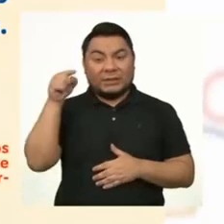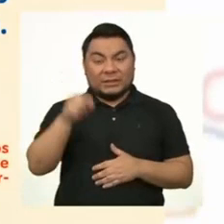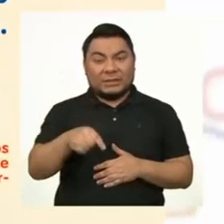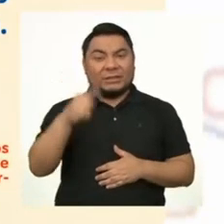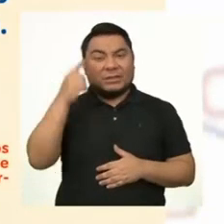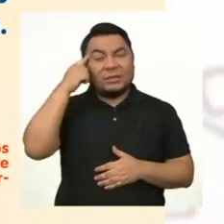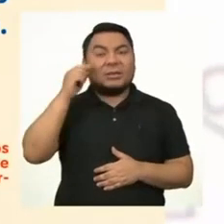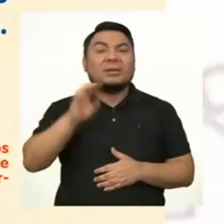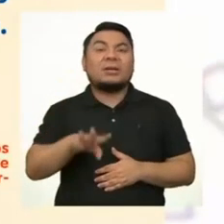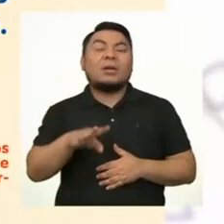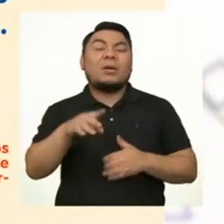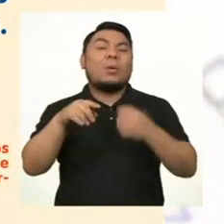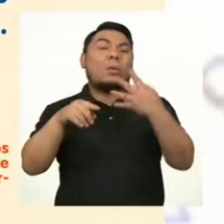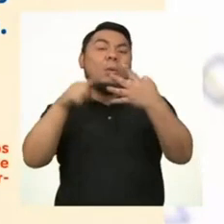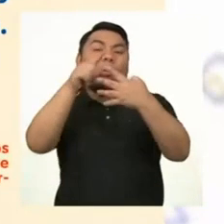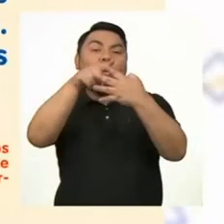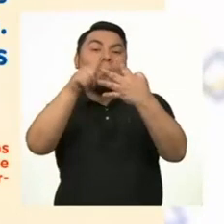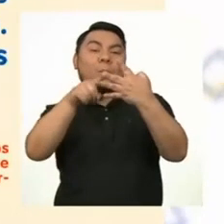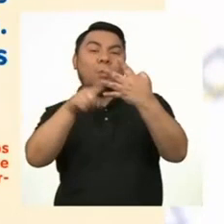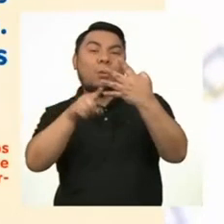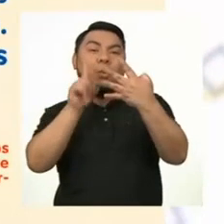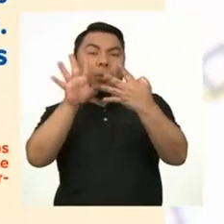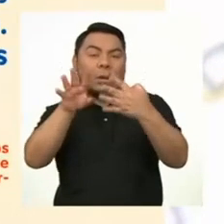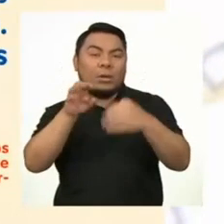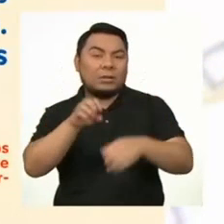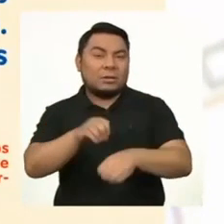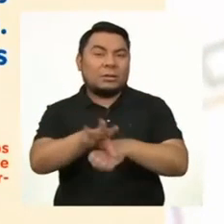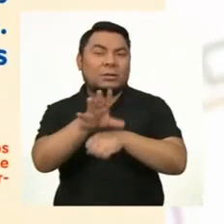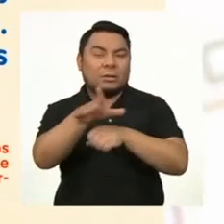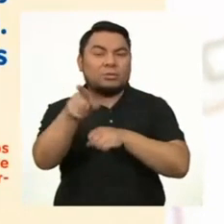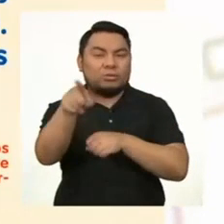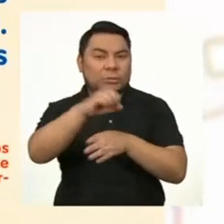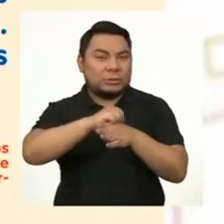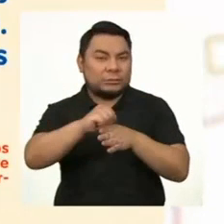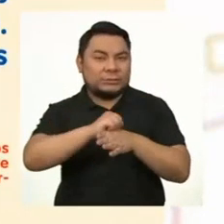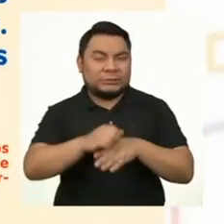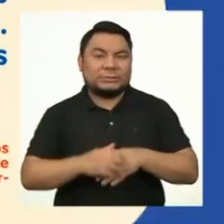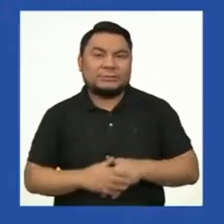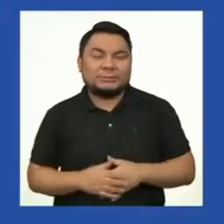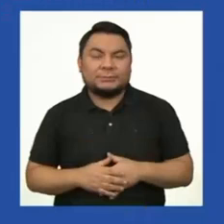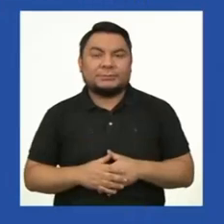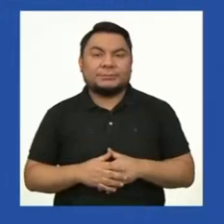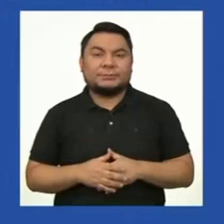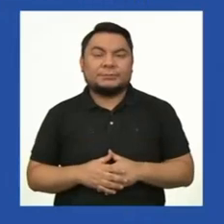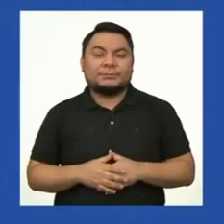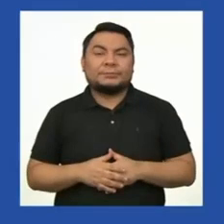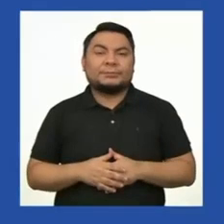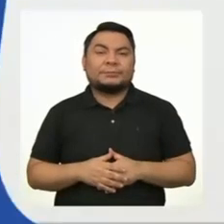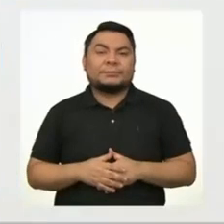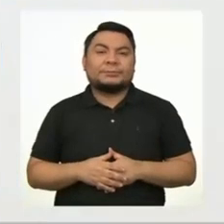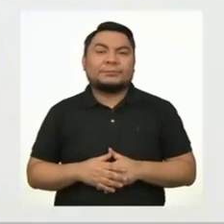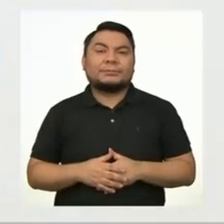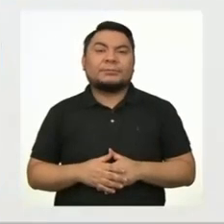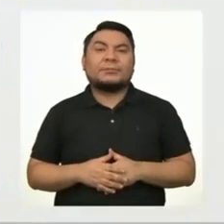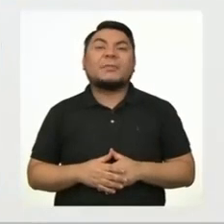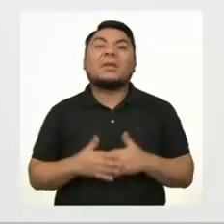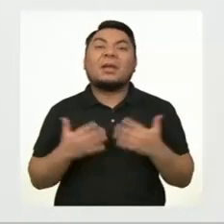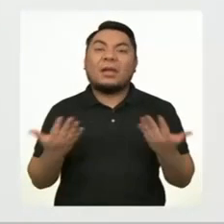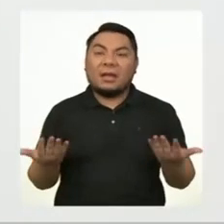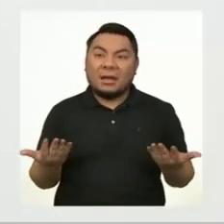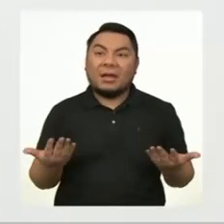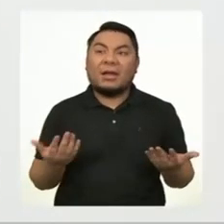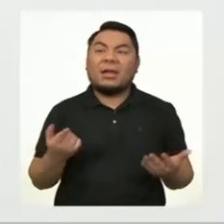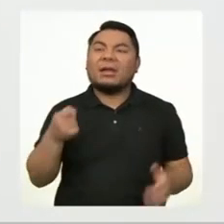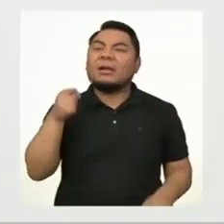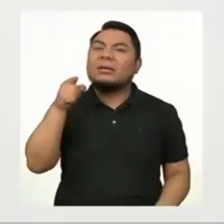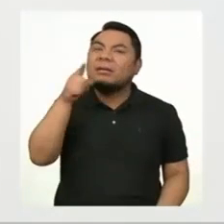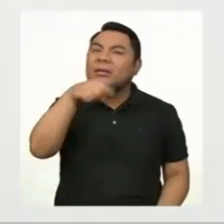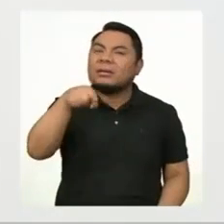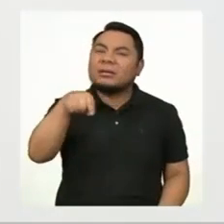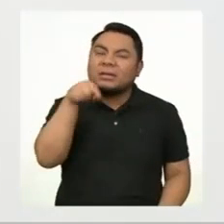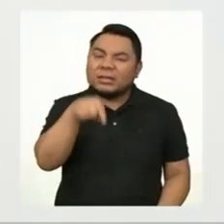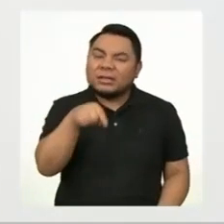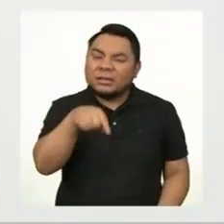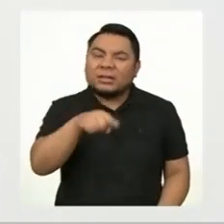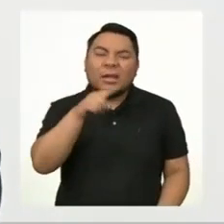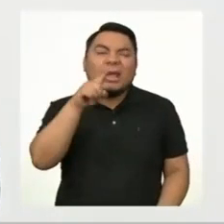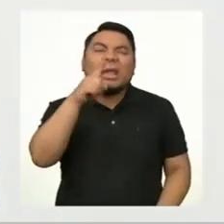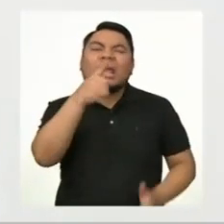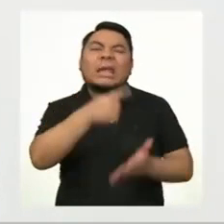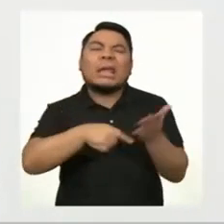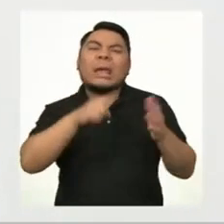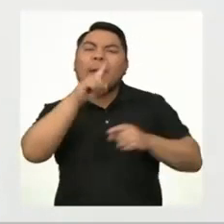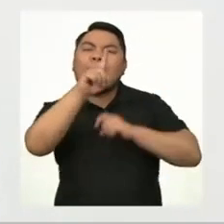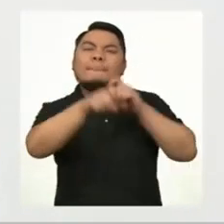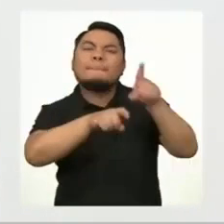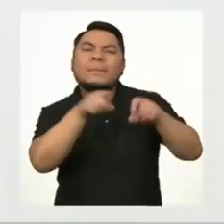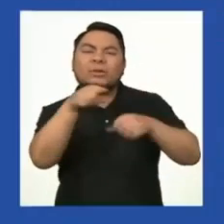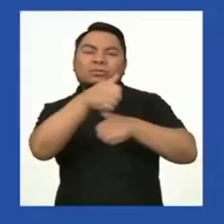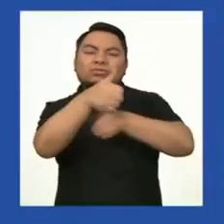cita 4 puntos clave que debemos procurar poner en práctica. ¿Qué pregunta nos hacemos para identificar